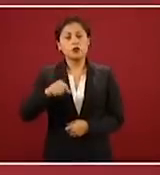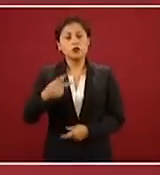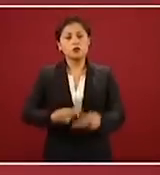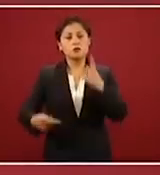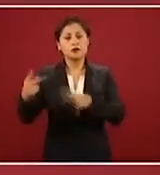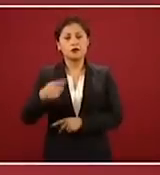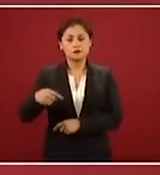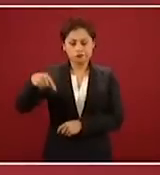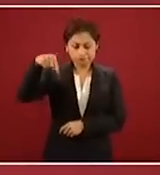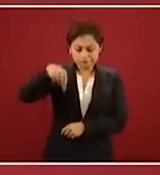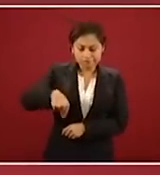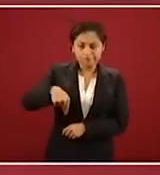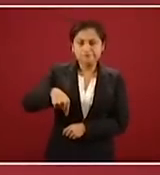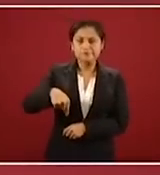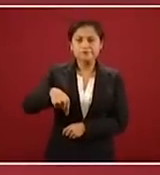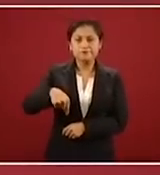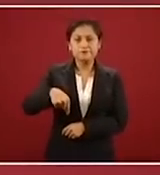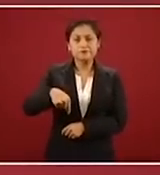primeramente,